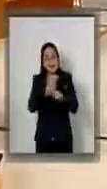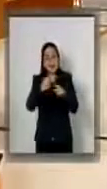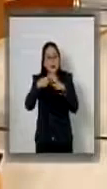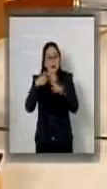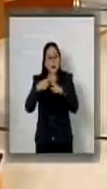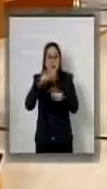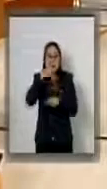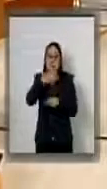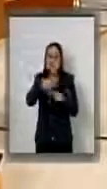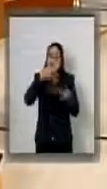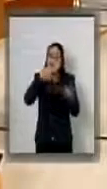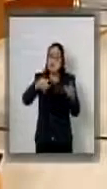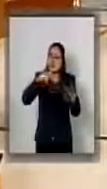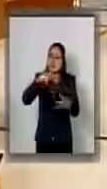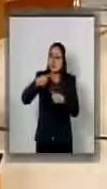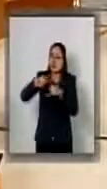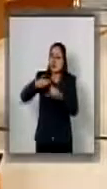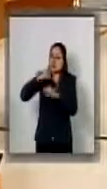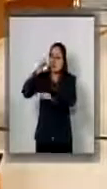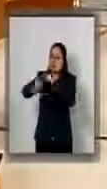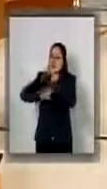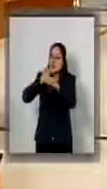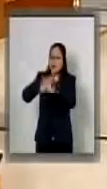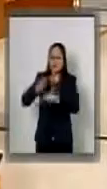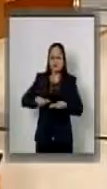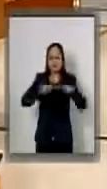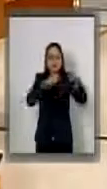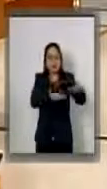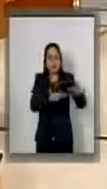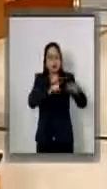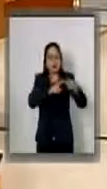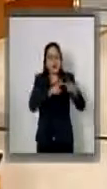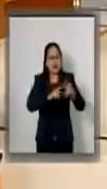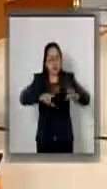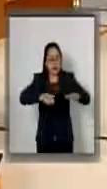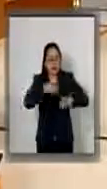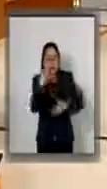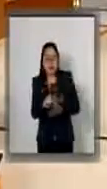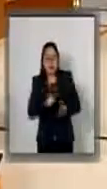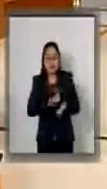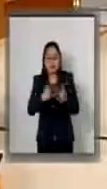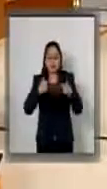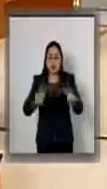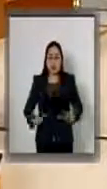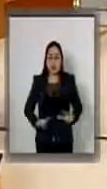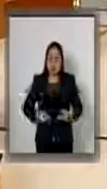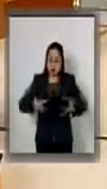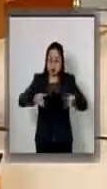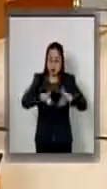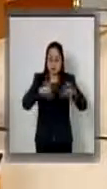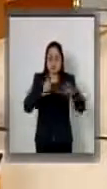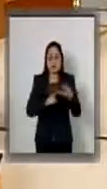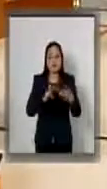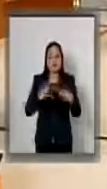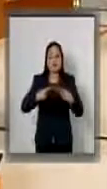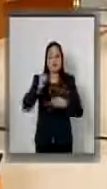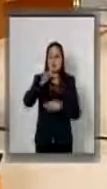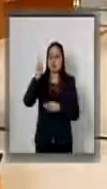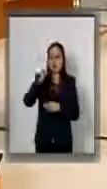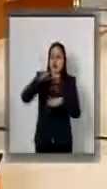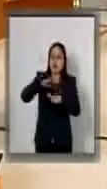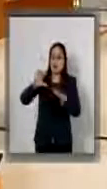diversas comunicaciones de organismos internacionales, organismos públicos de derechos humanos, de especialistas en